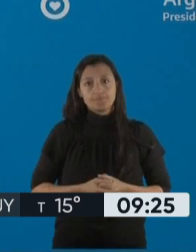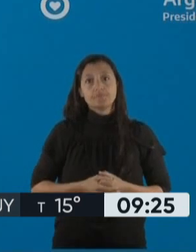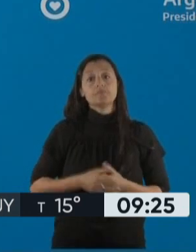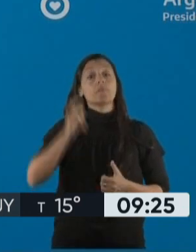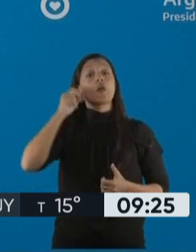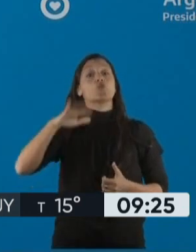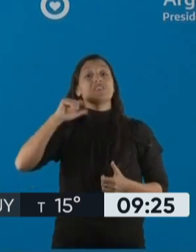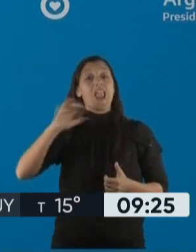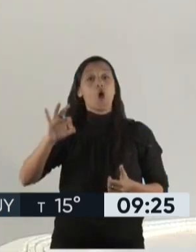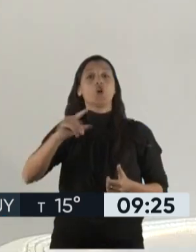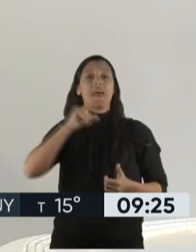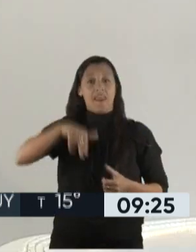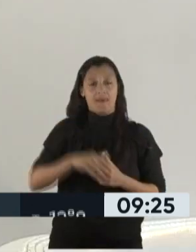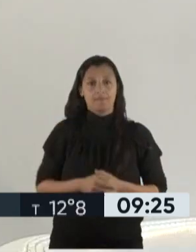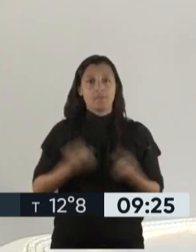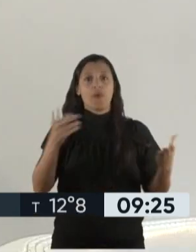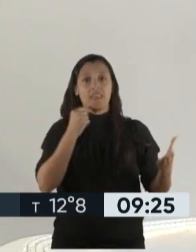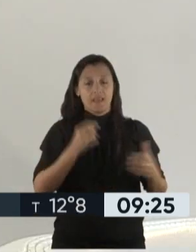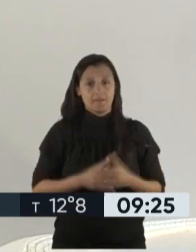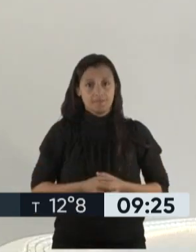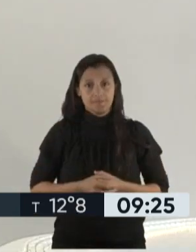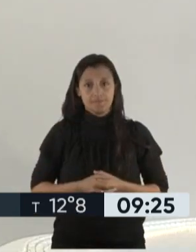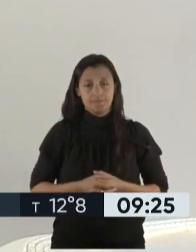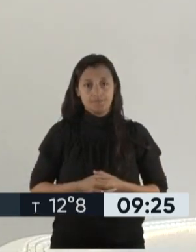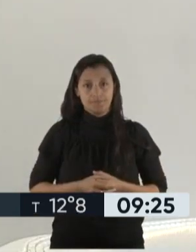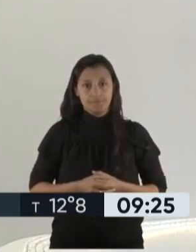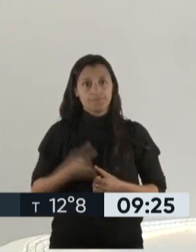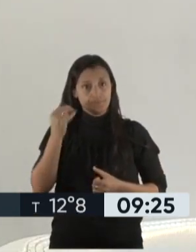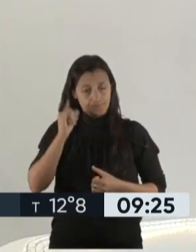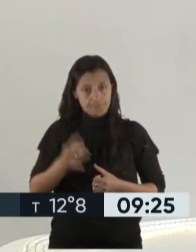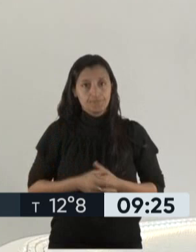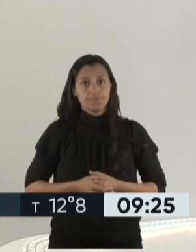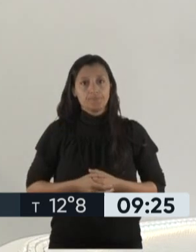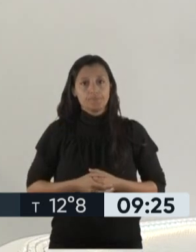Gonzalo Asís, de ATN. ¿Qué tal, Gabriela? Bueno, sí, ahí está, ahora sí.